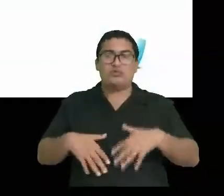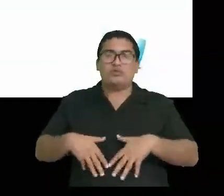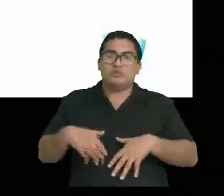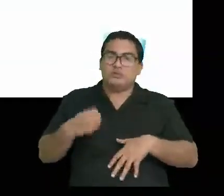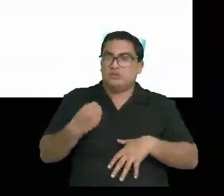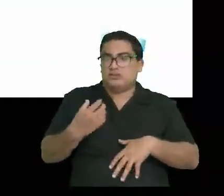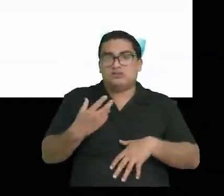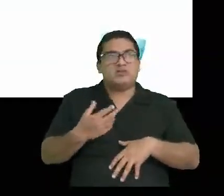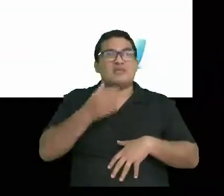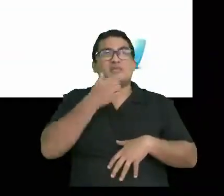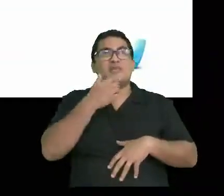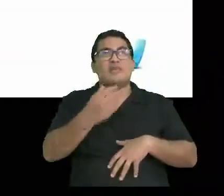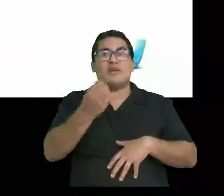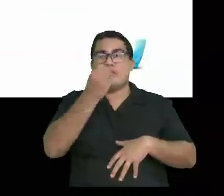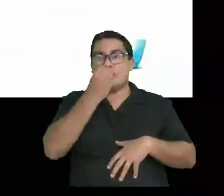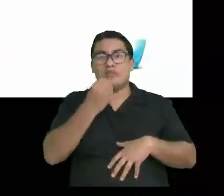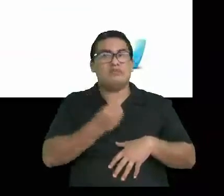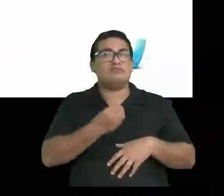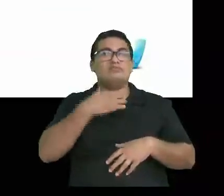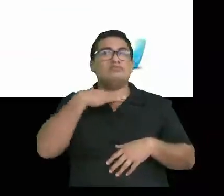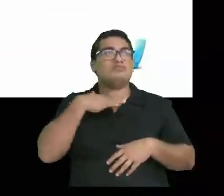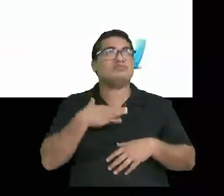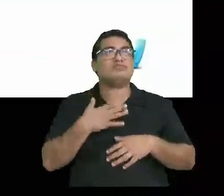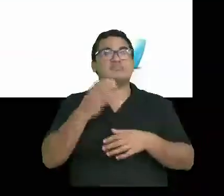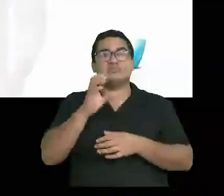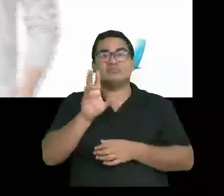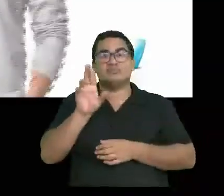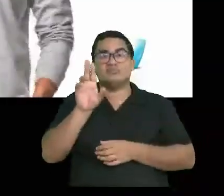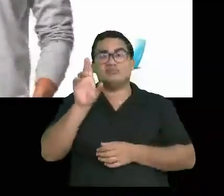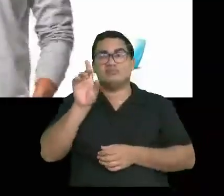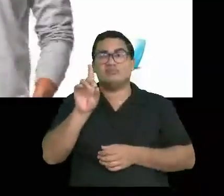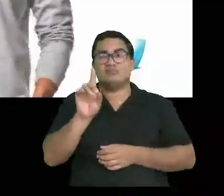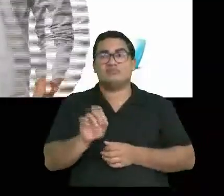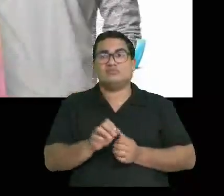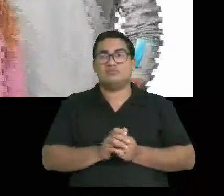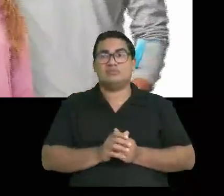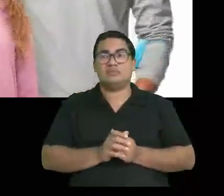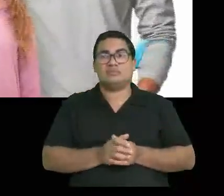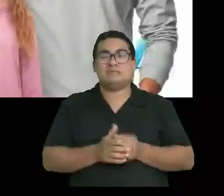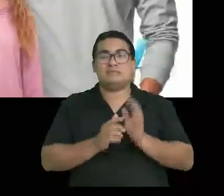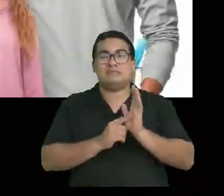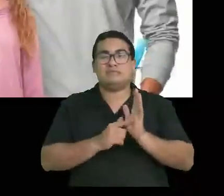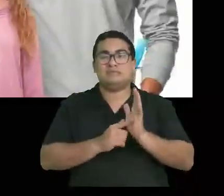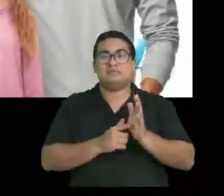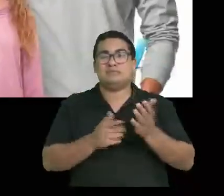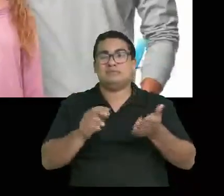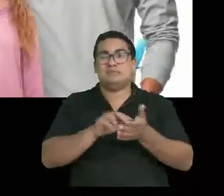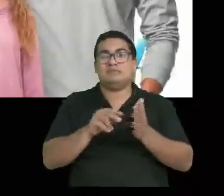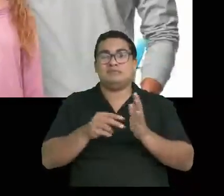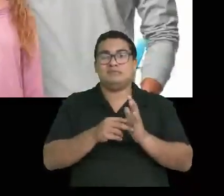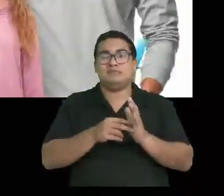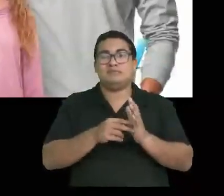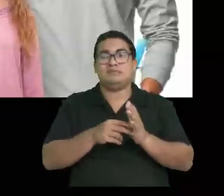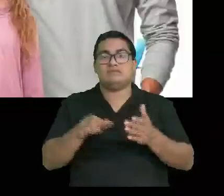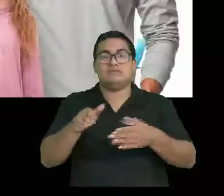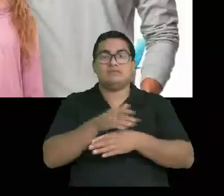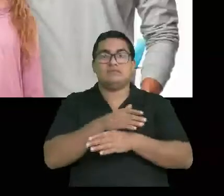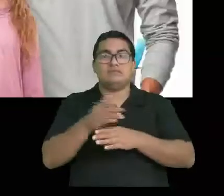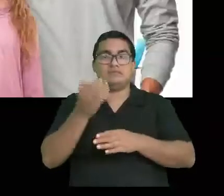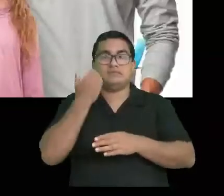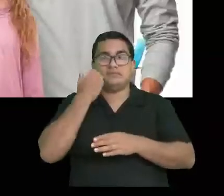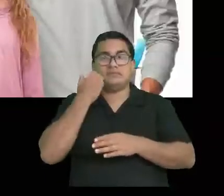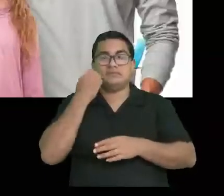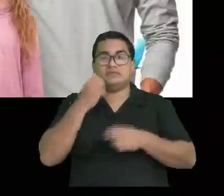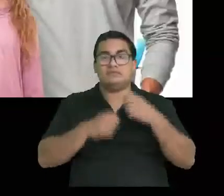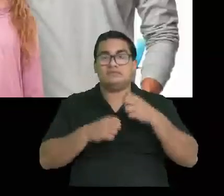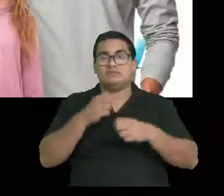estómago, porque el alimento obviamente entra más crudo, así no más masticable. Así es, eso ya son, digamos, daños colaterales al